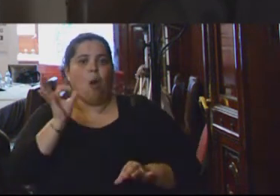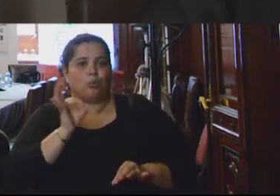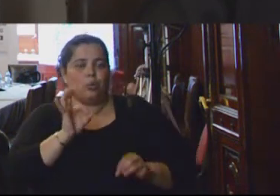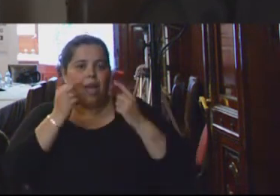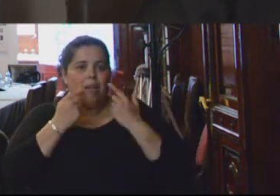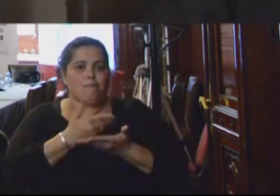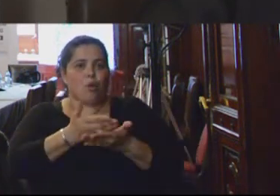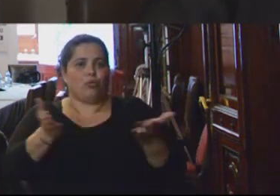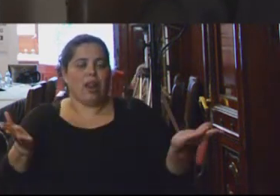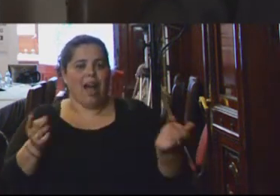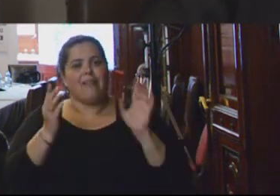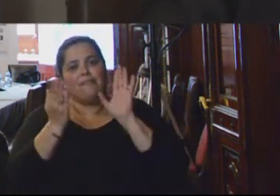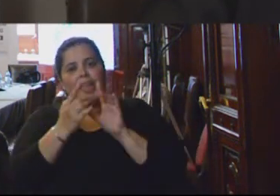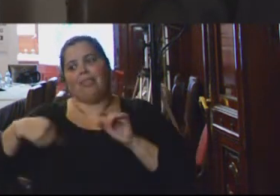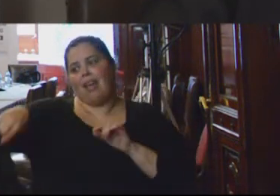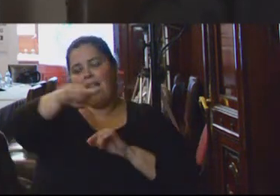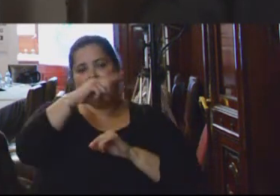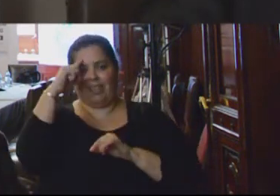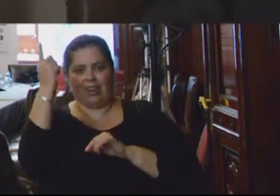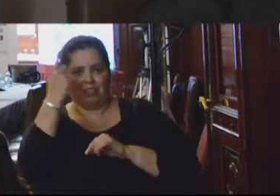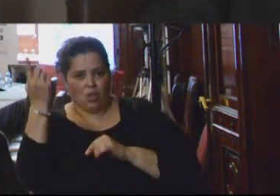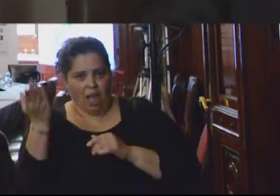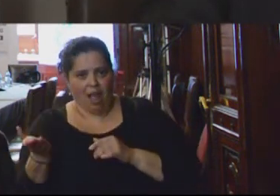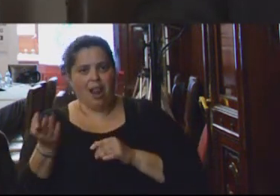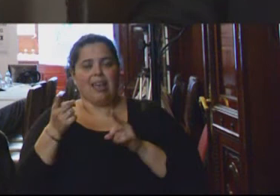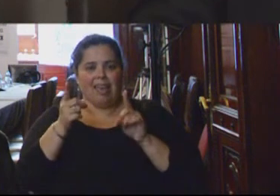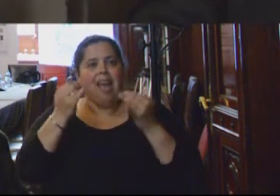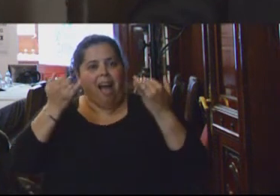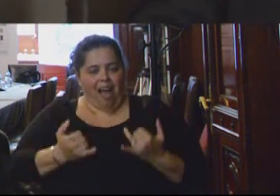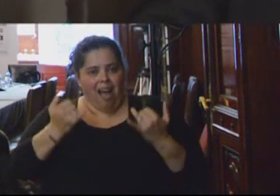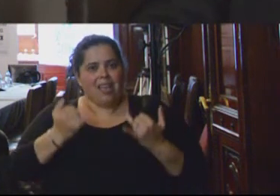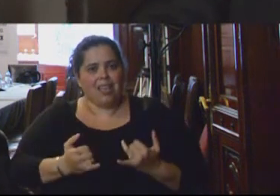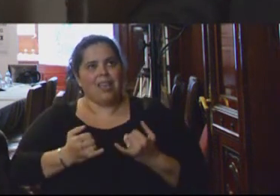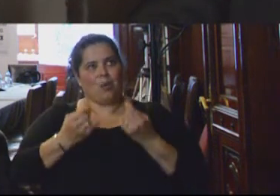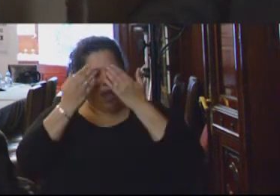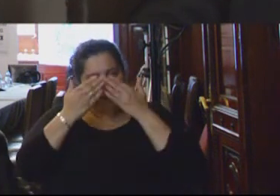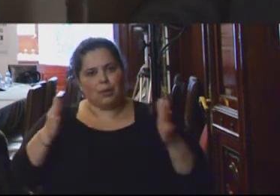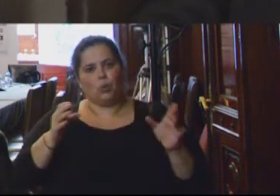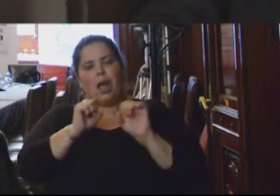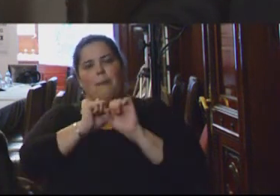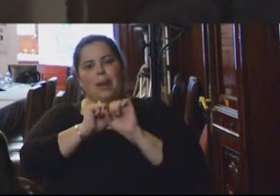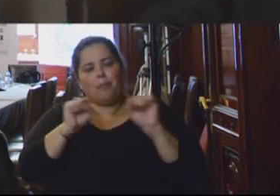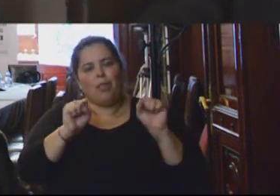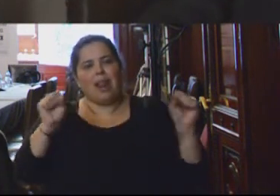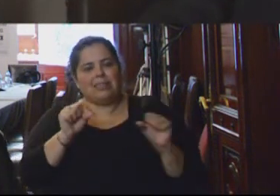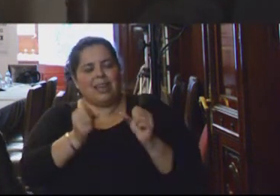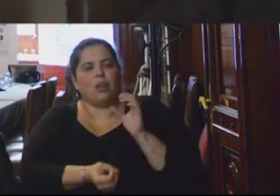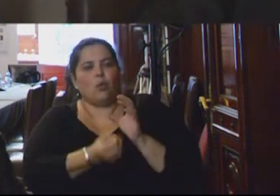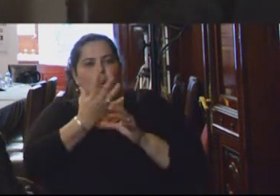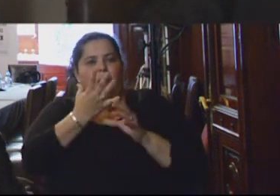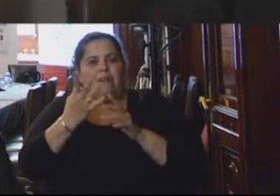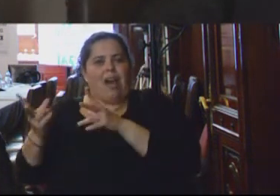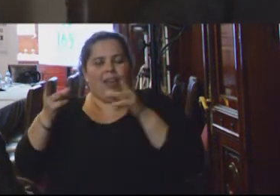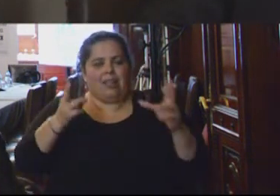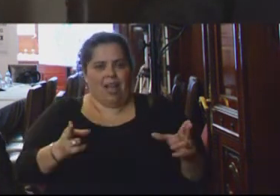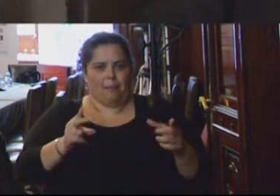que realmente existe una voluntad de iniciar una nueva era en la relación con la sociedad civil